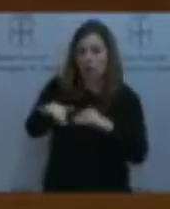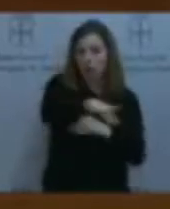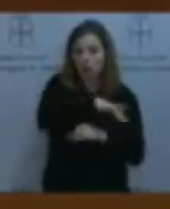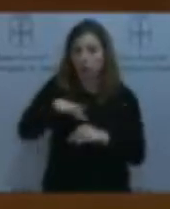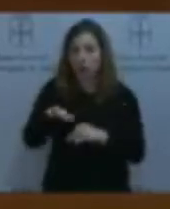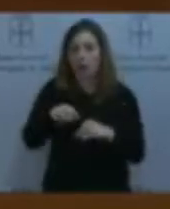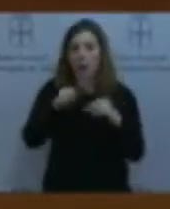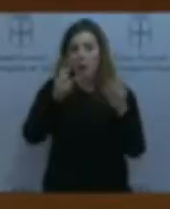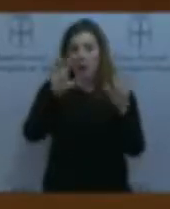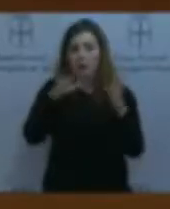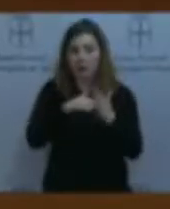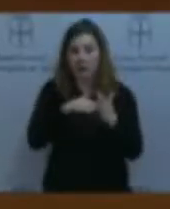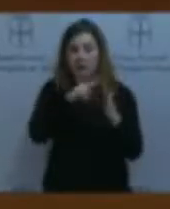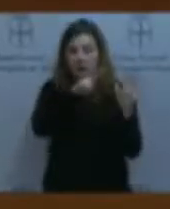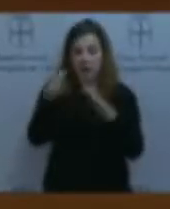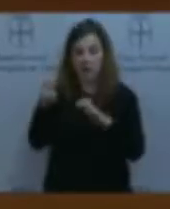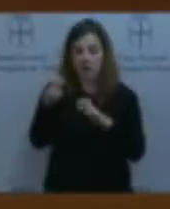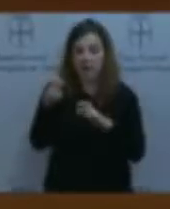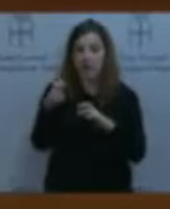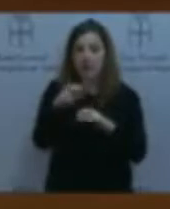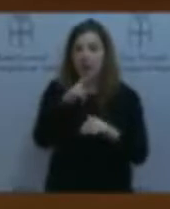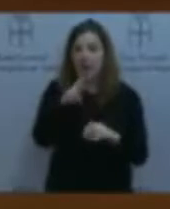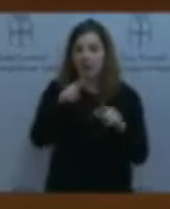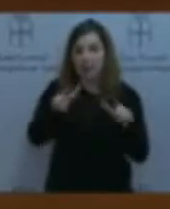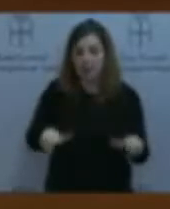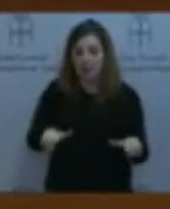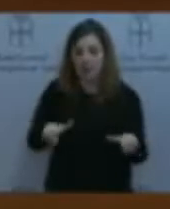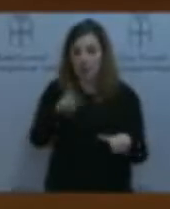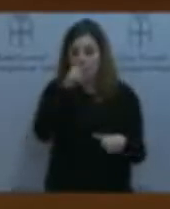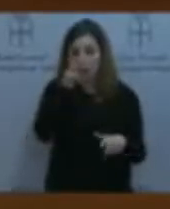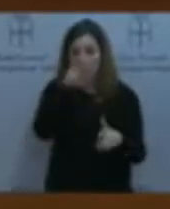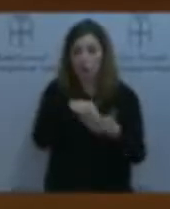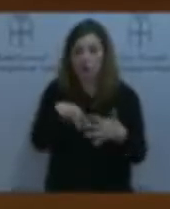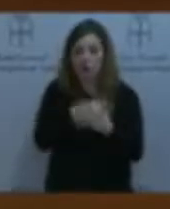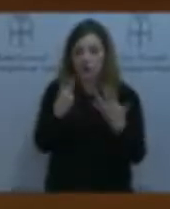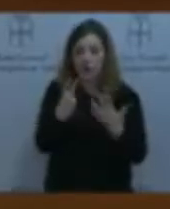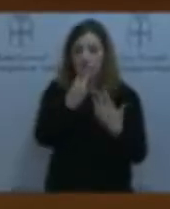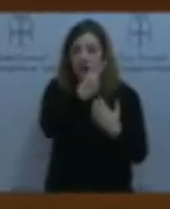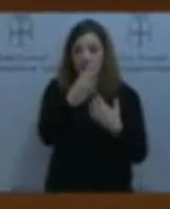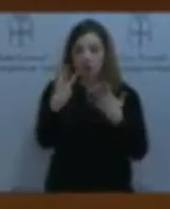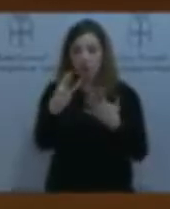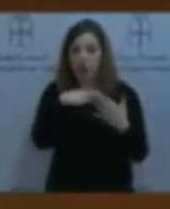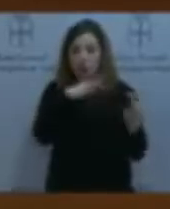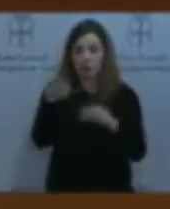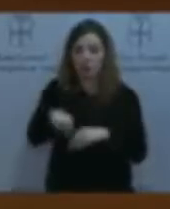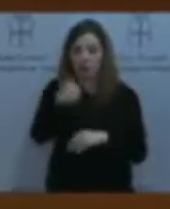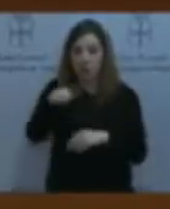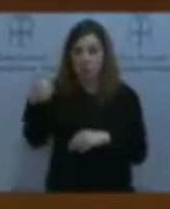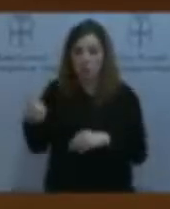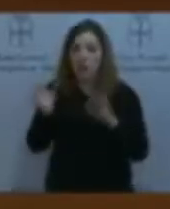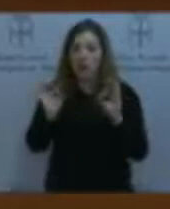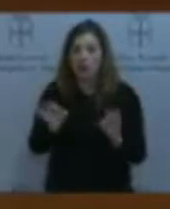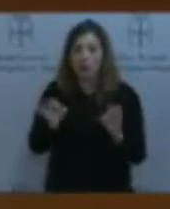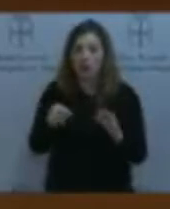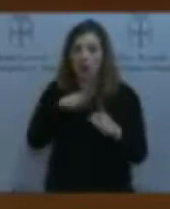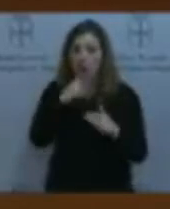En el año 2017 se aprobaron 28 documentos, 6.880 hectáreas, y están en tramitación 47 planes de